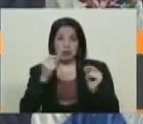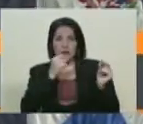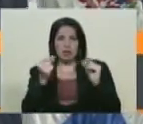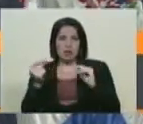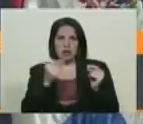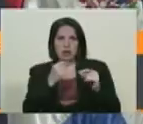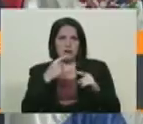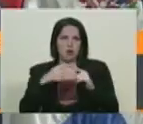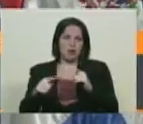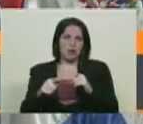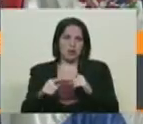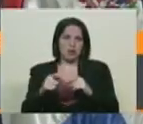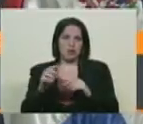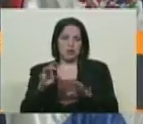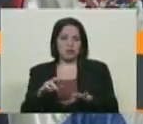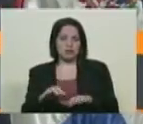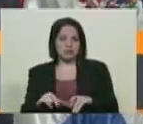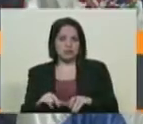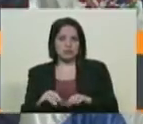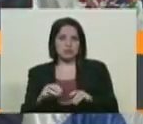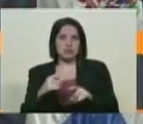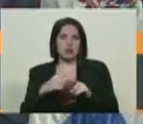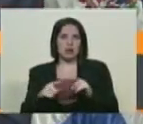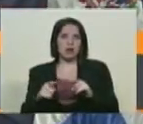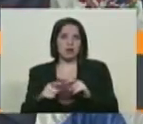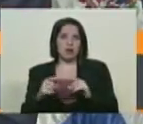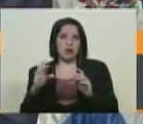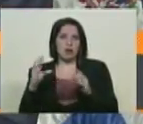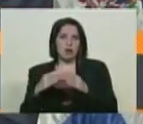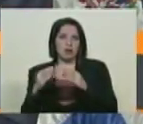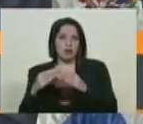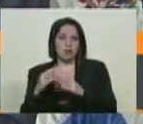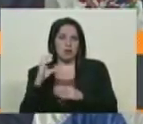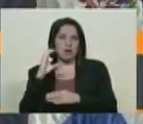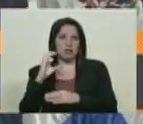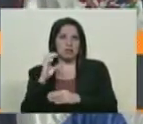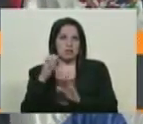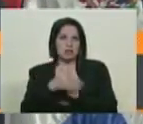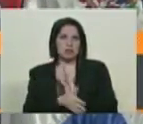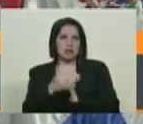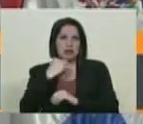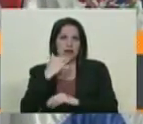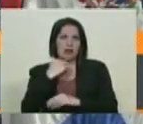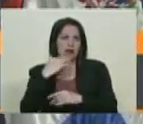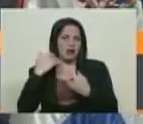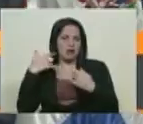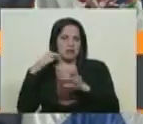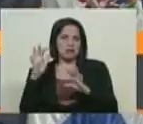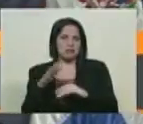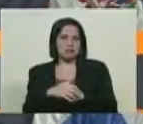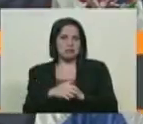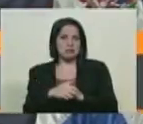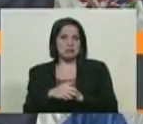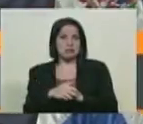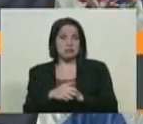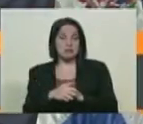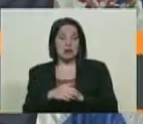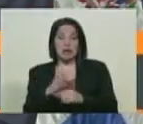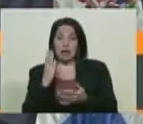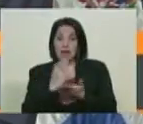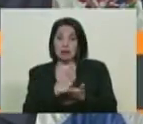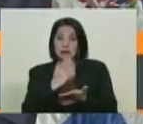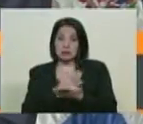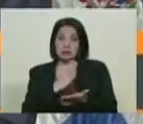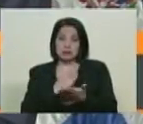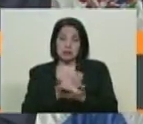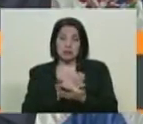reaparece el señor Almagro, reaparece el grupo de no sé cuál, no me acuerdo cómo que se llama, el grupo de algo. Cada vez que Venezuela